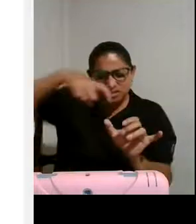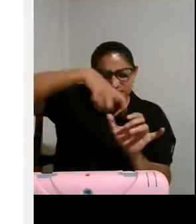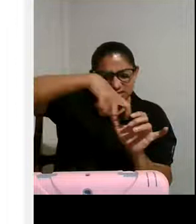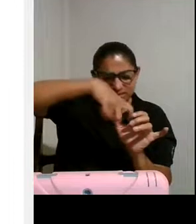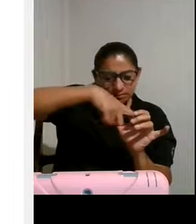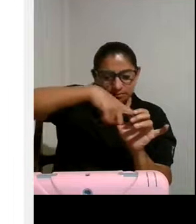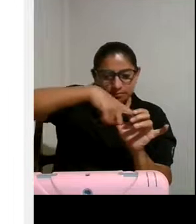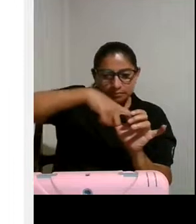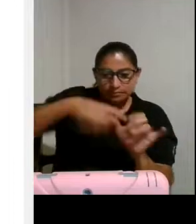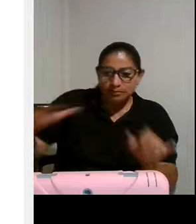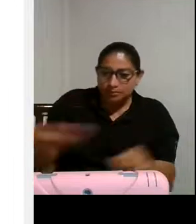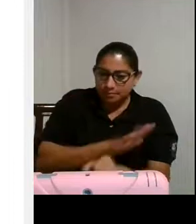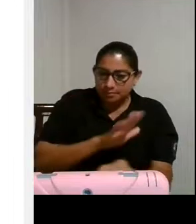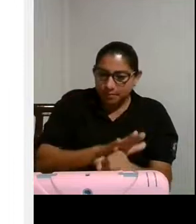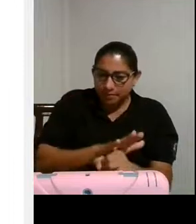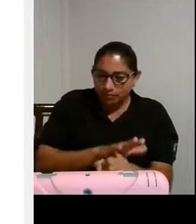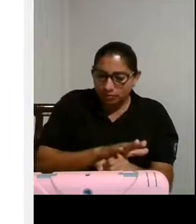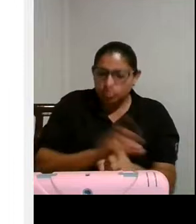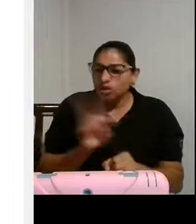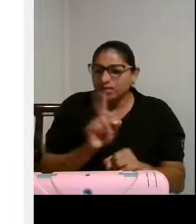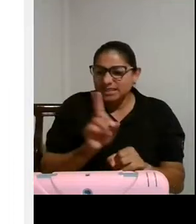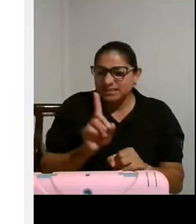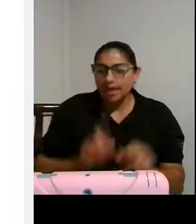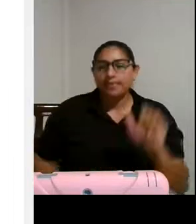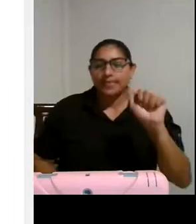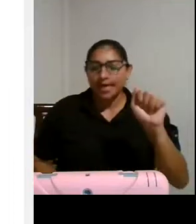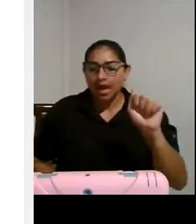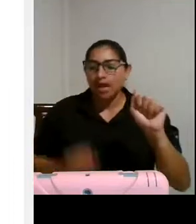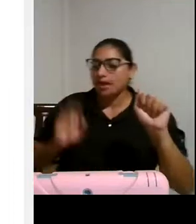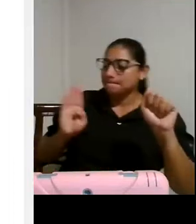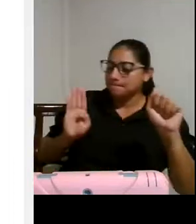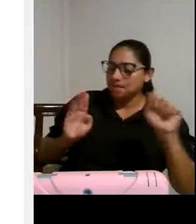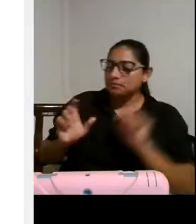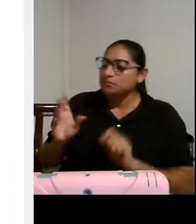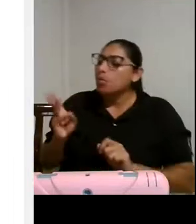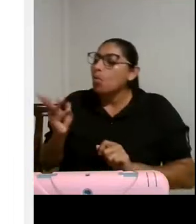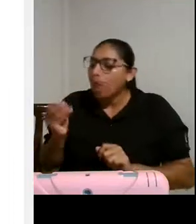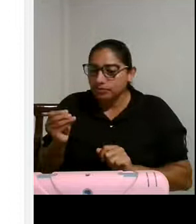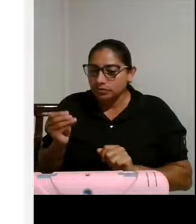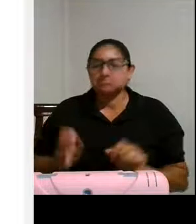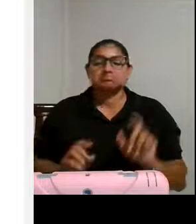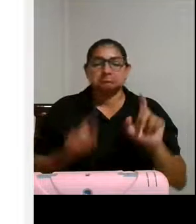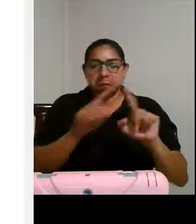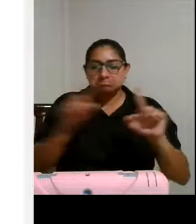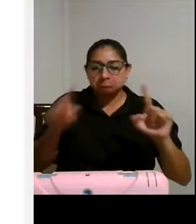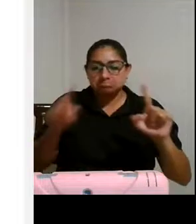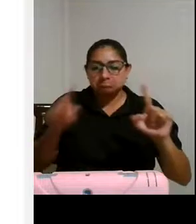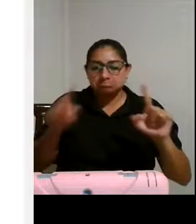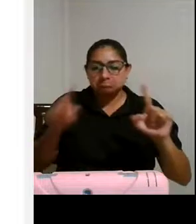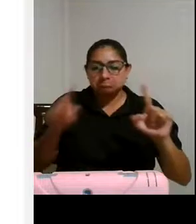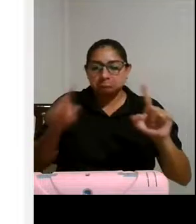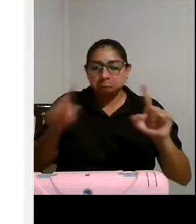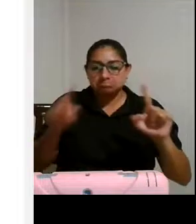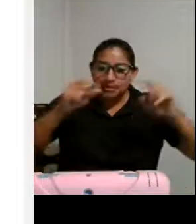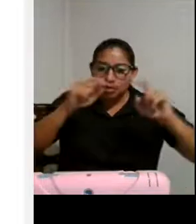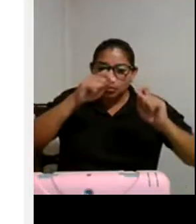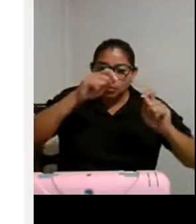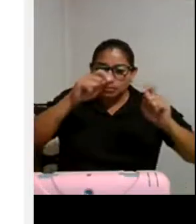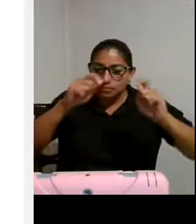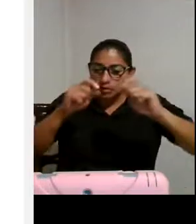0, ¿ok? Mm, Entonces, por eso nosotros lo trabajamos como límite. En esa que usted mm, me dice correctamente, que sí tiene la